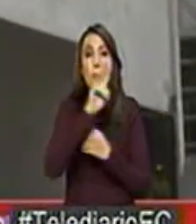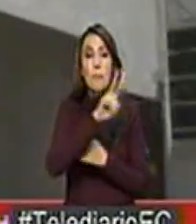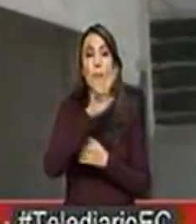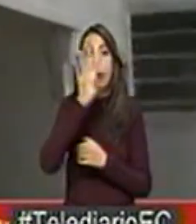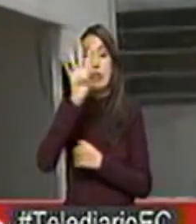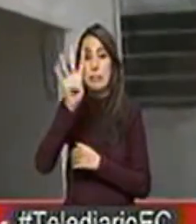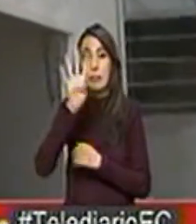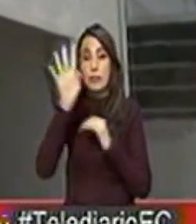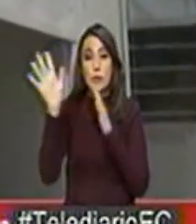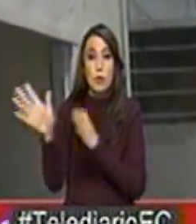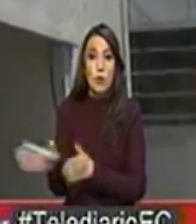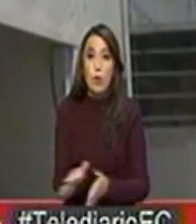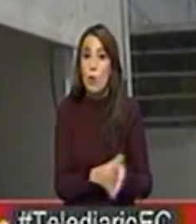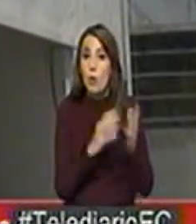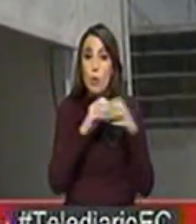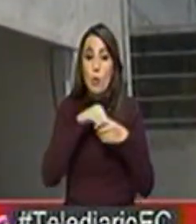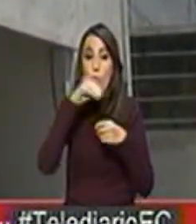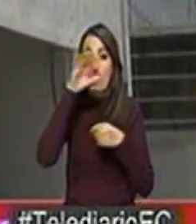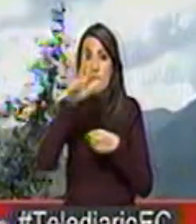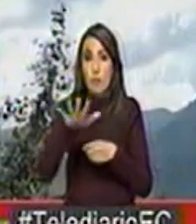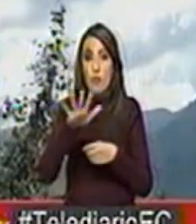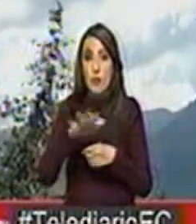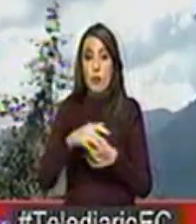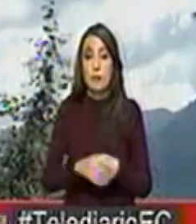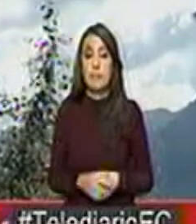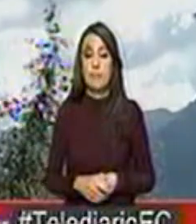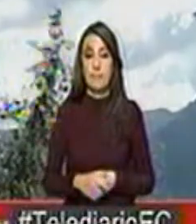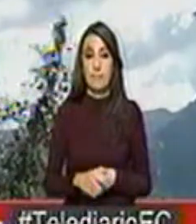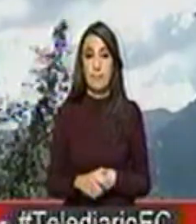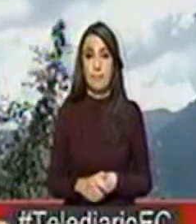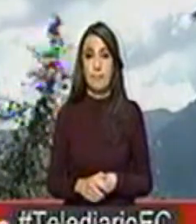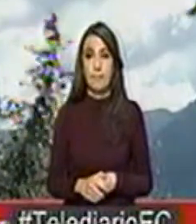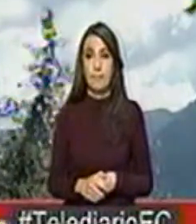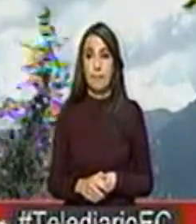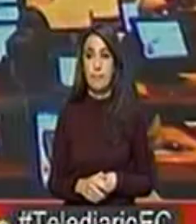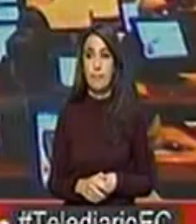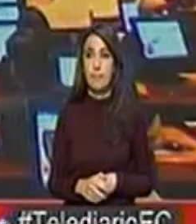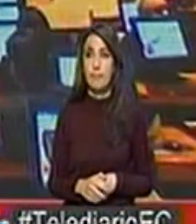36 operadores de justicia fuera de la función judicial. Olga Velasco, Medios Públicos.